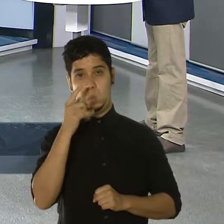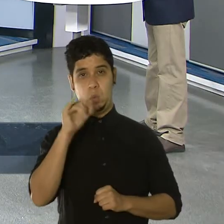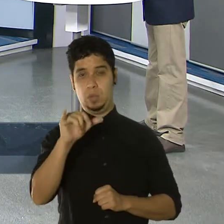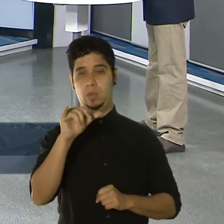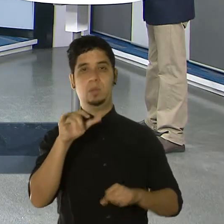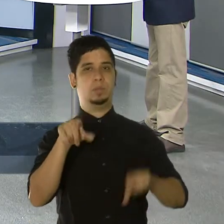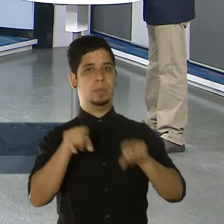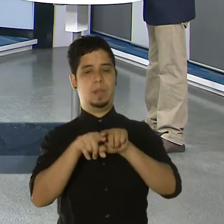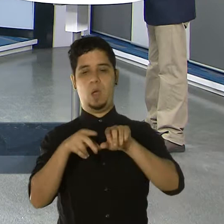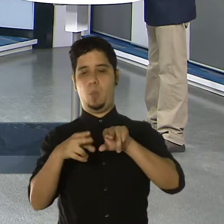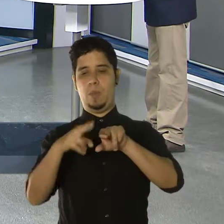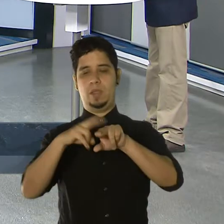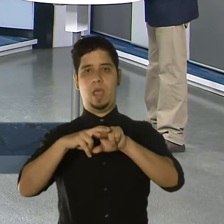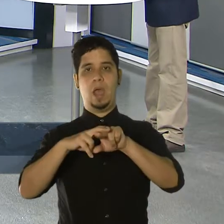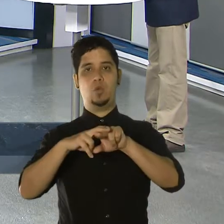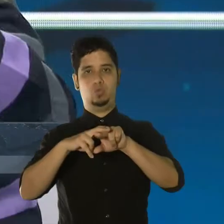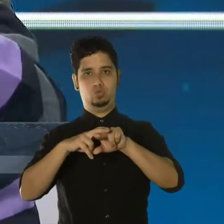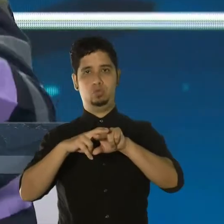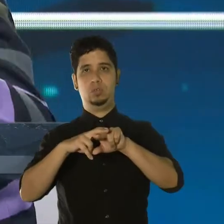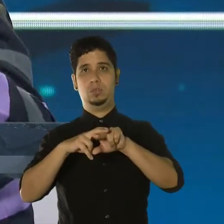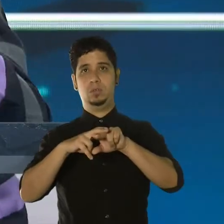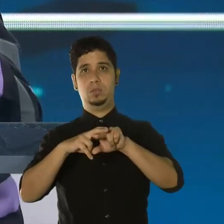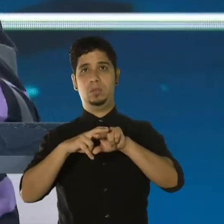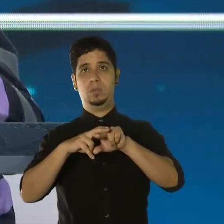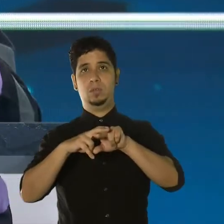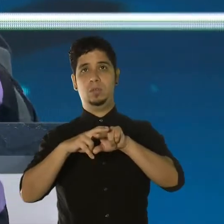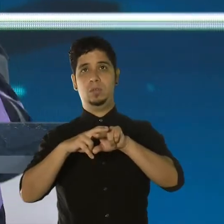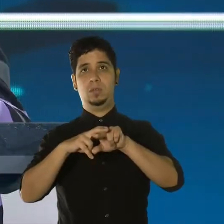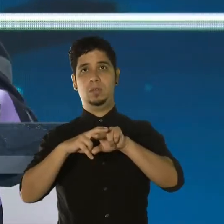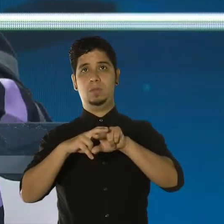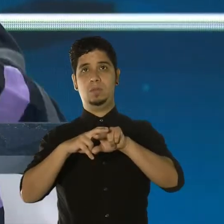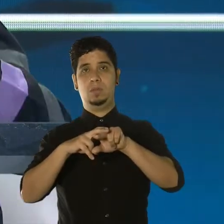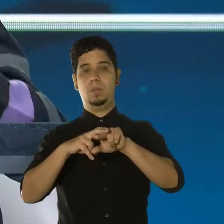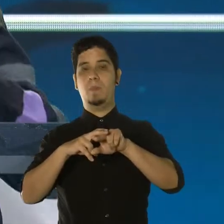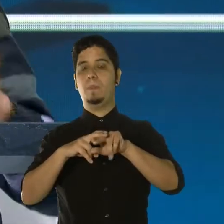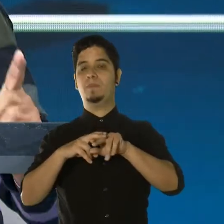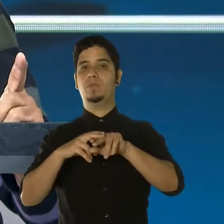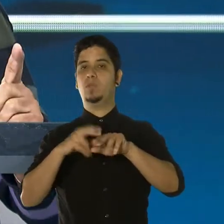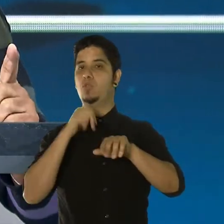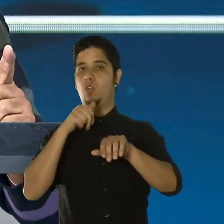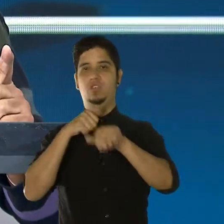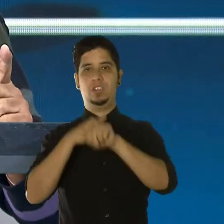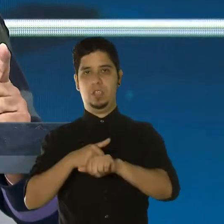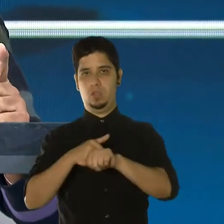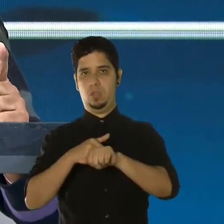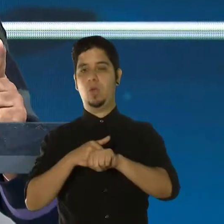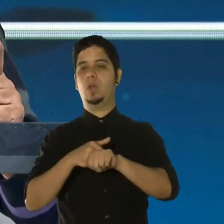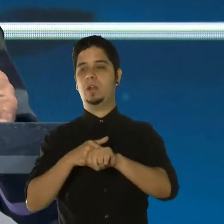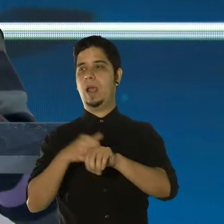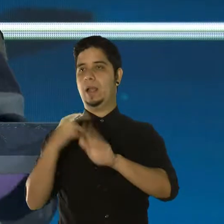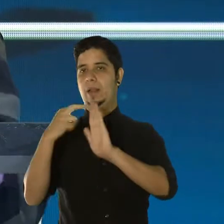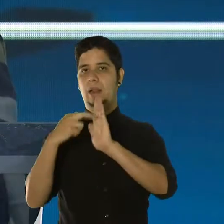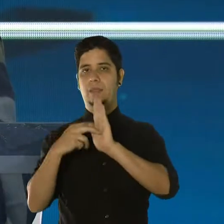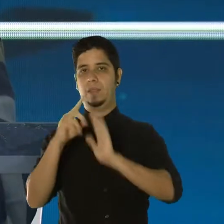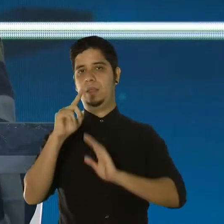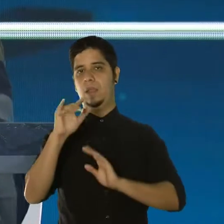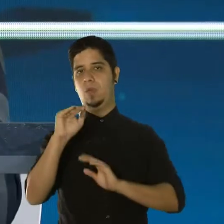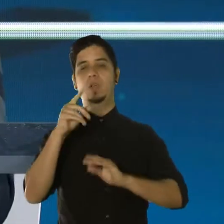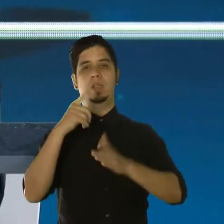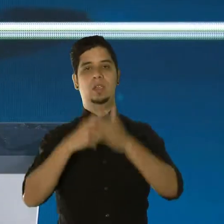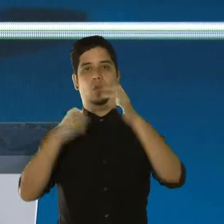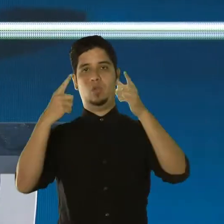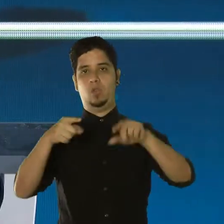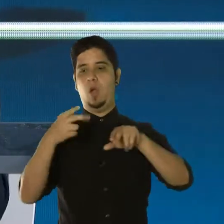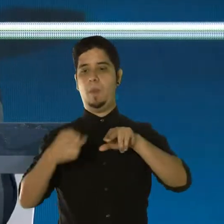que aumentaron, en violación a las normas del DACO, aumentaron el precio. Que eso es lo